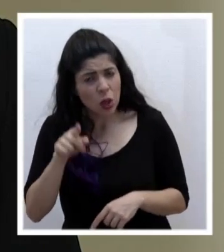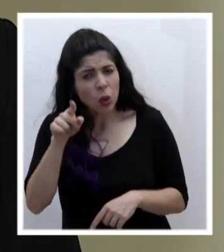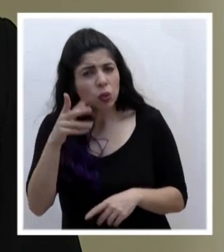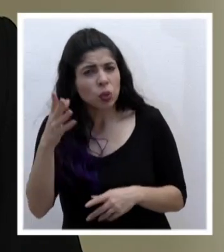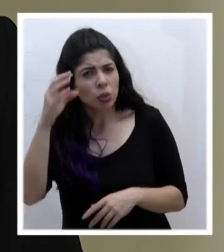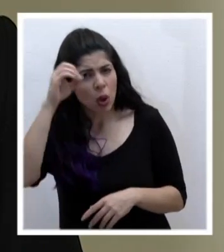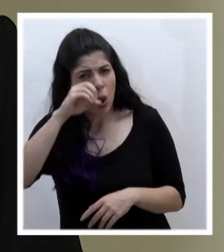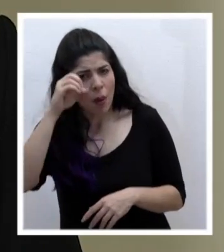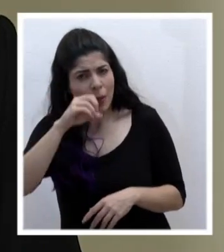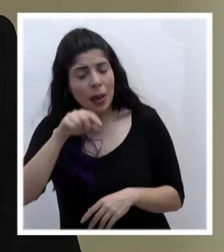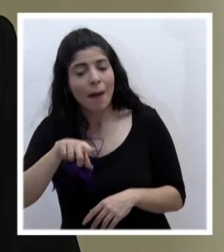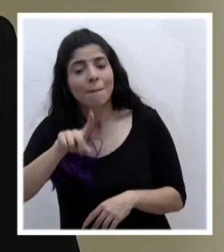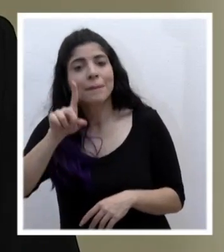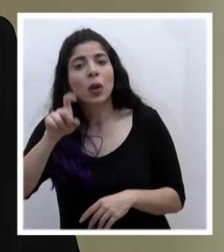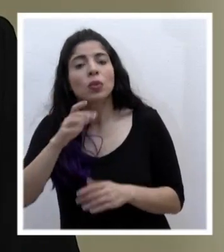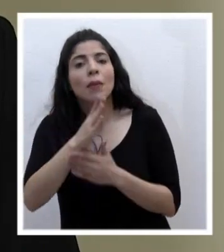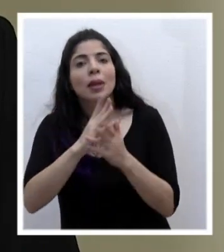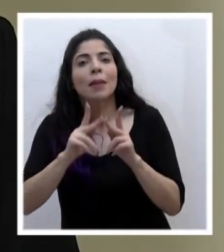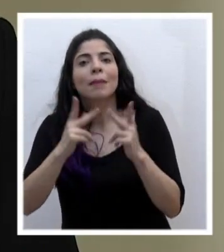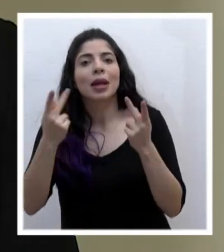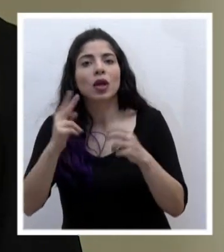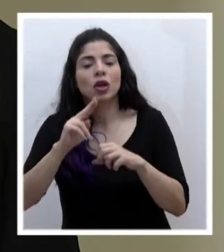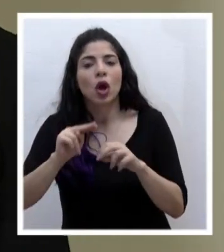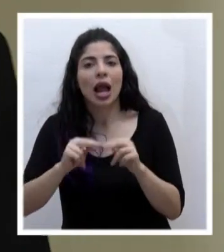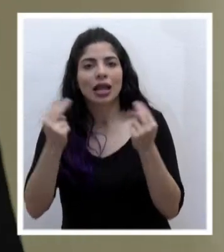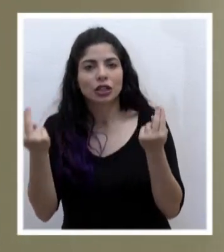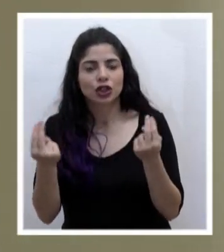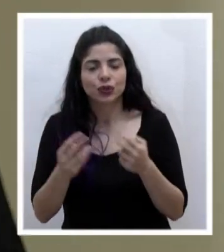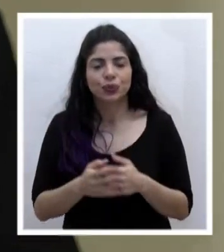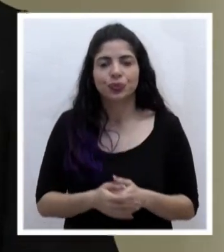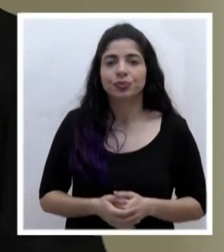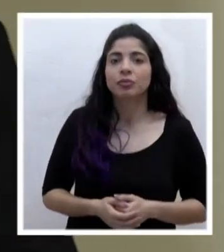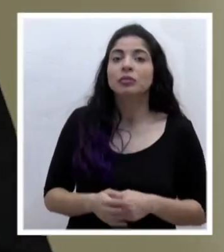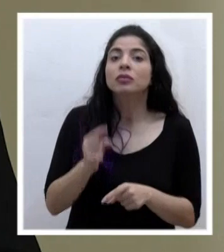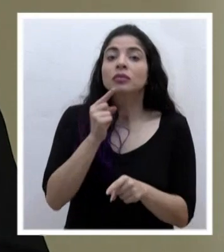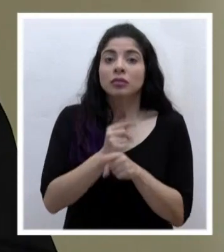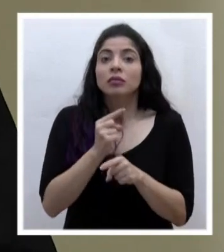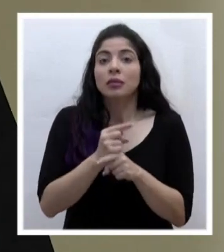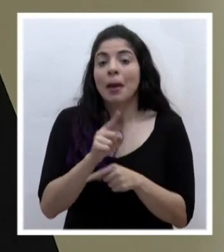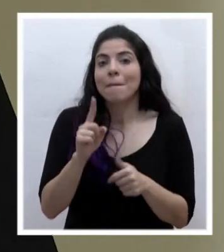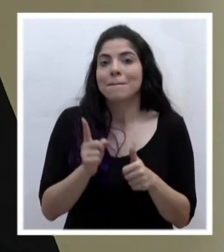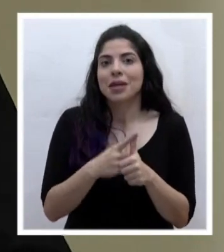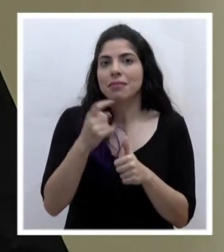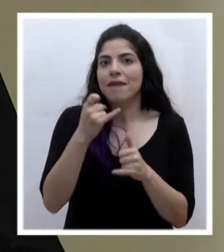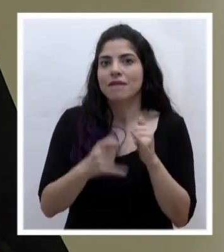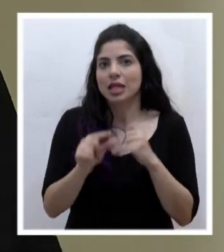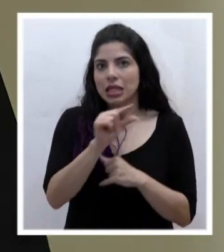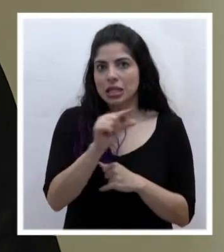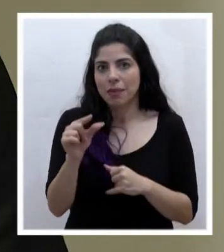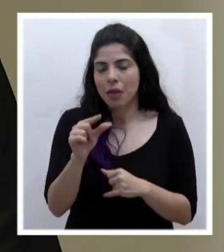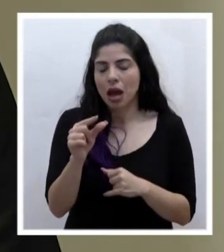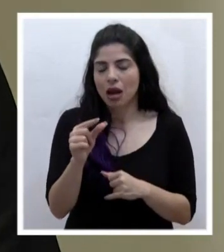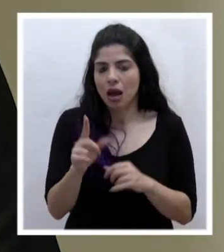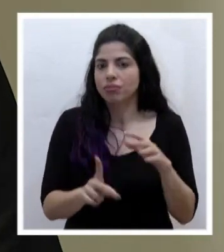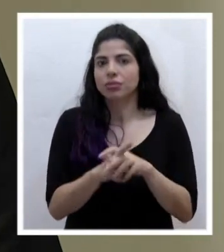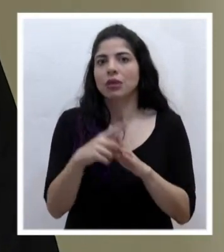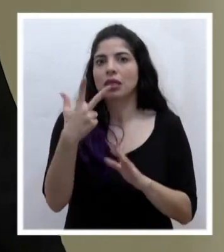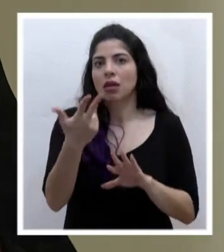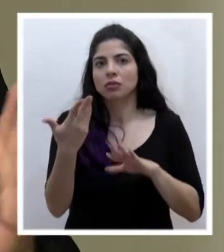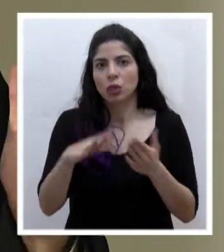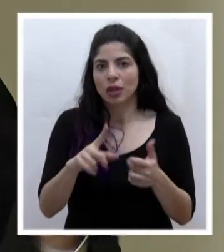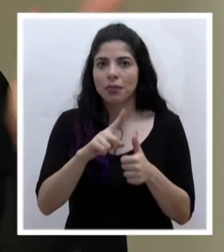perciben ustedes? Esta consulta es del periódico La Nación. Efectivamente, este es el primer fin de semana en que vemos 3